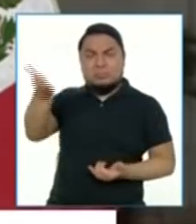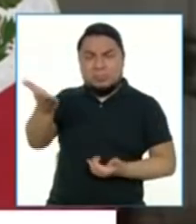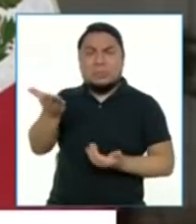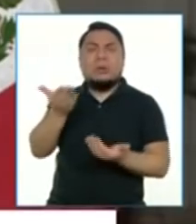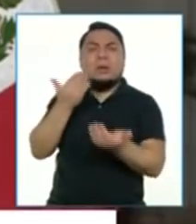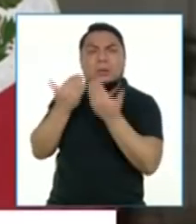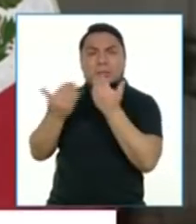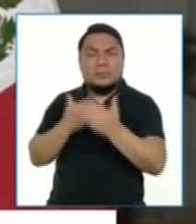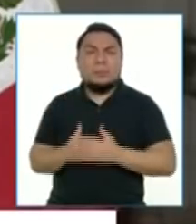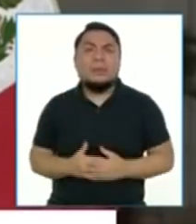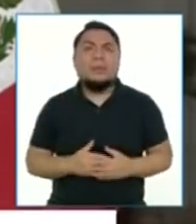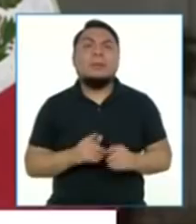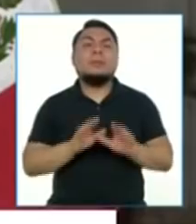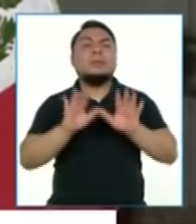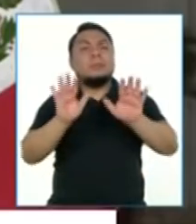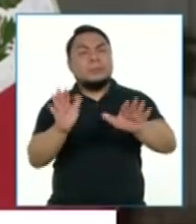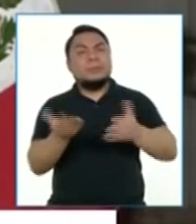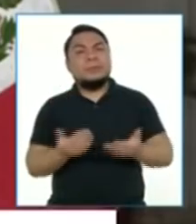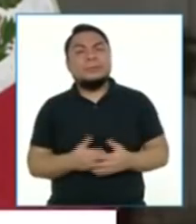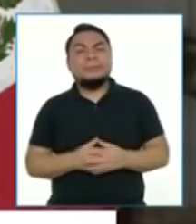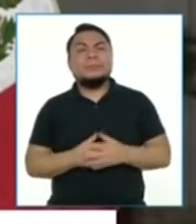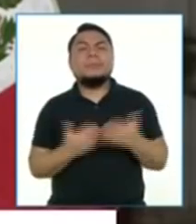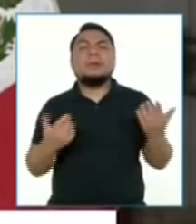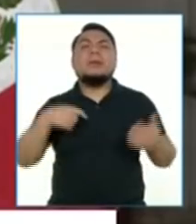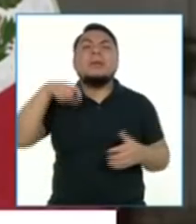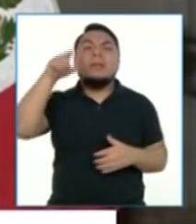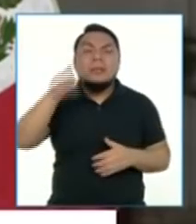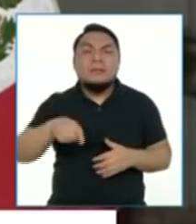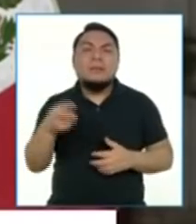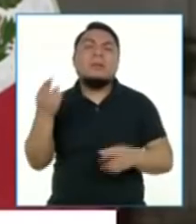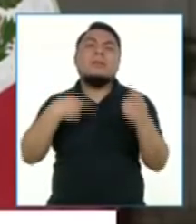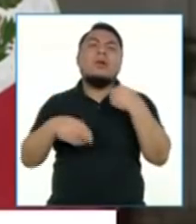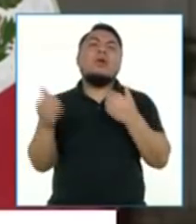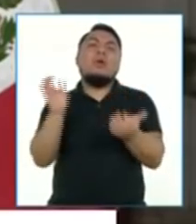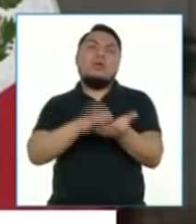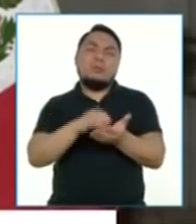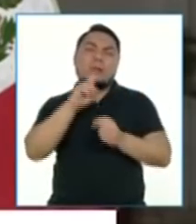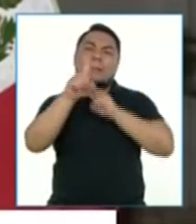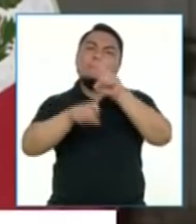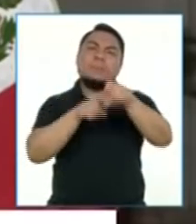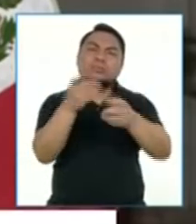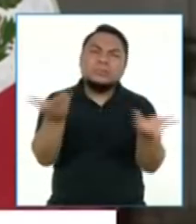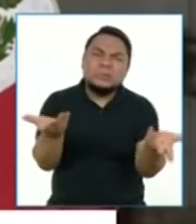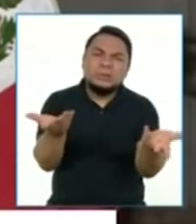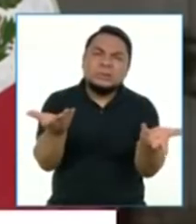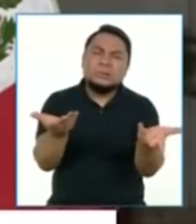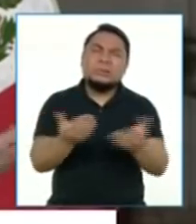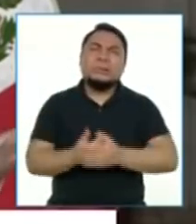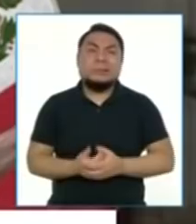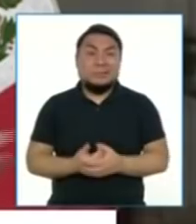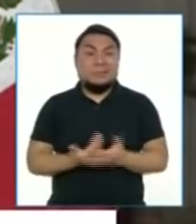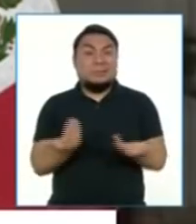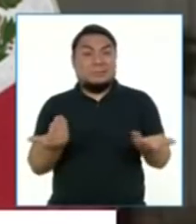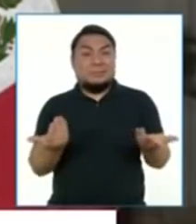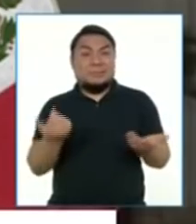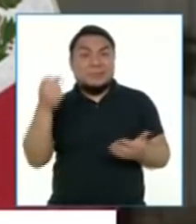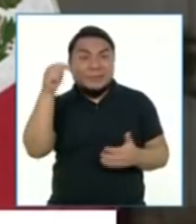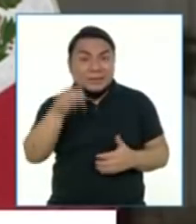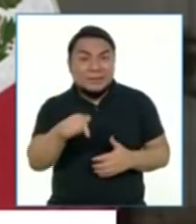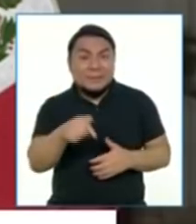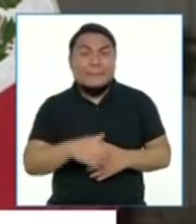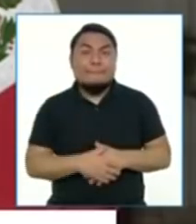momento es complicado y al generalizar o al no dar mayores precisiones no estaría complicando su